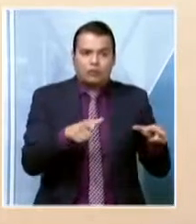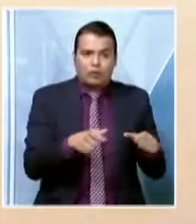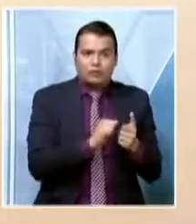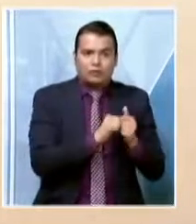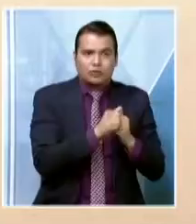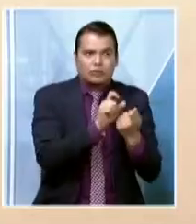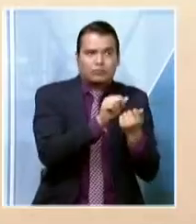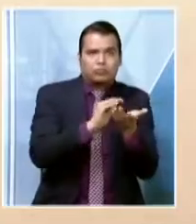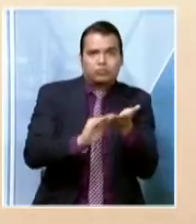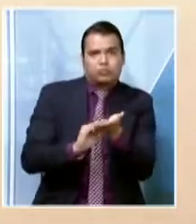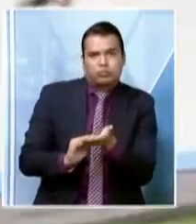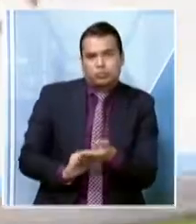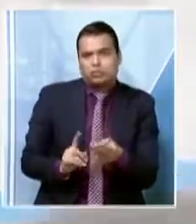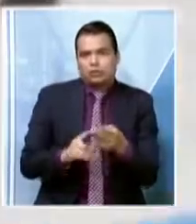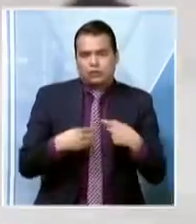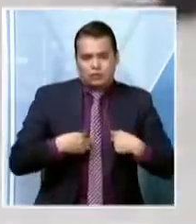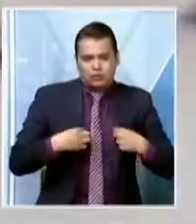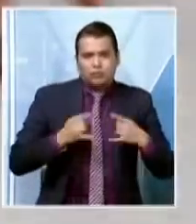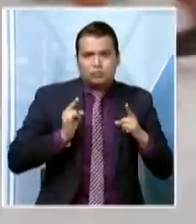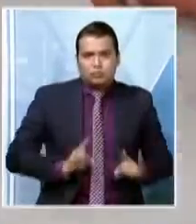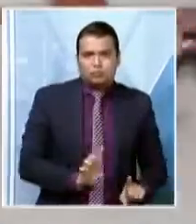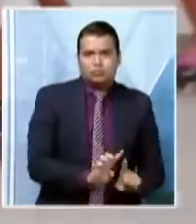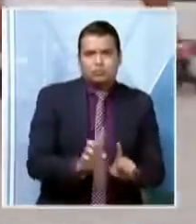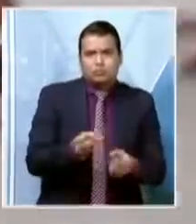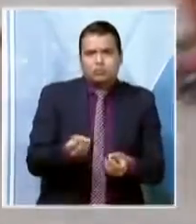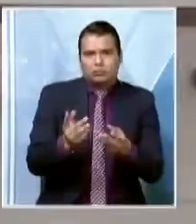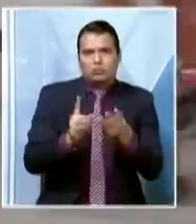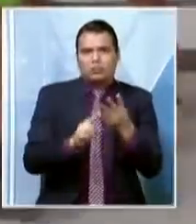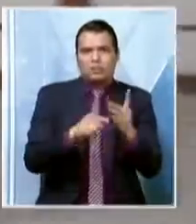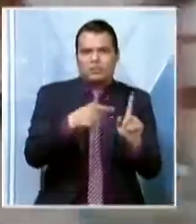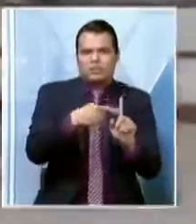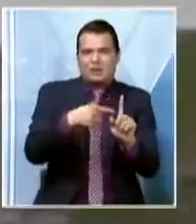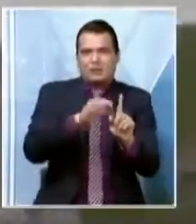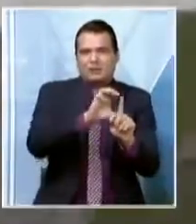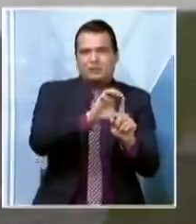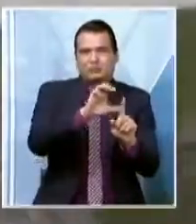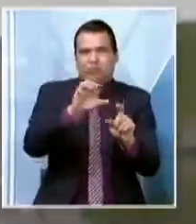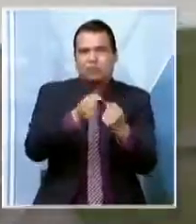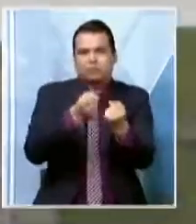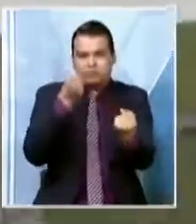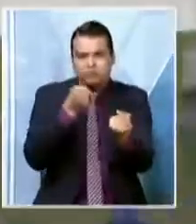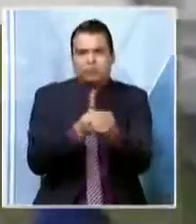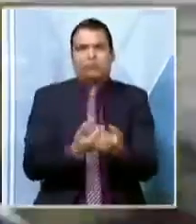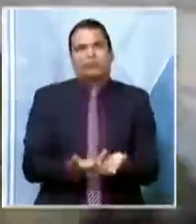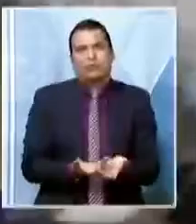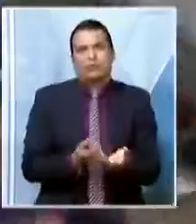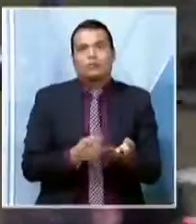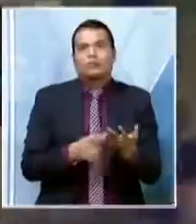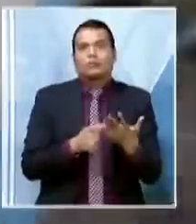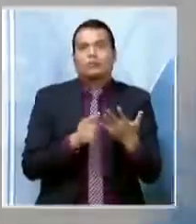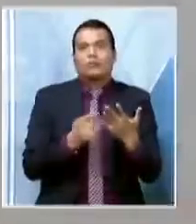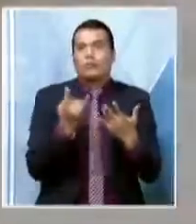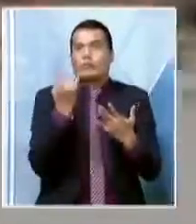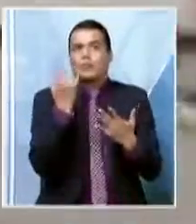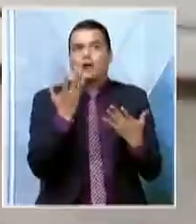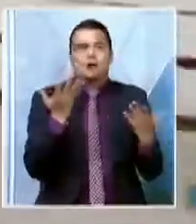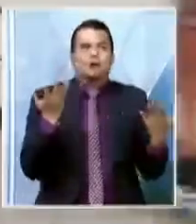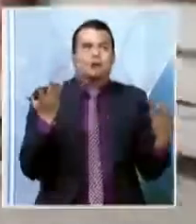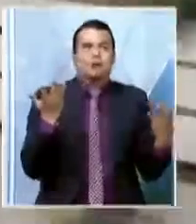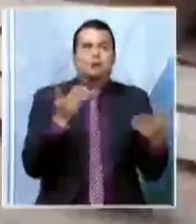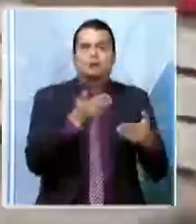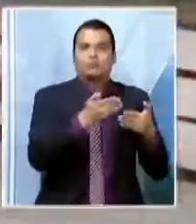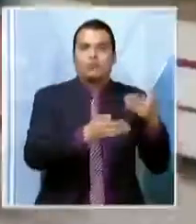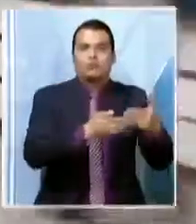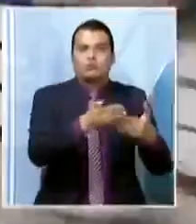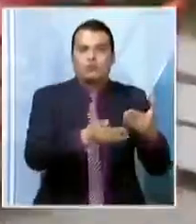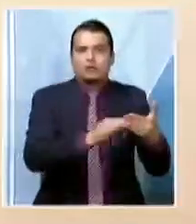la dotación, el apoyo a los deportistas de alto rendimiento, la participación de ellos en nuestros